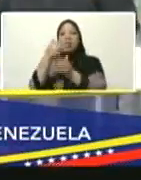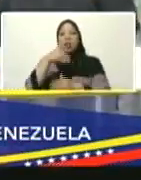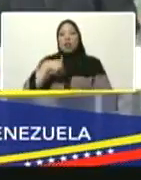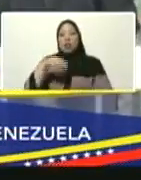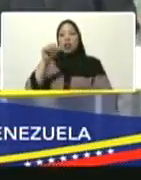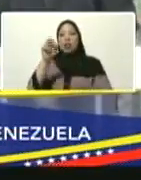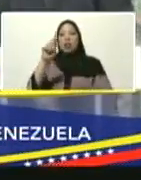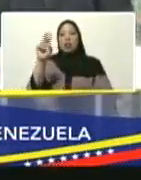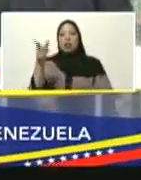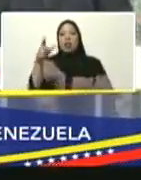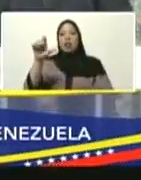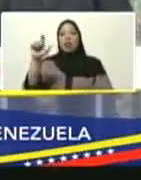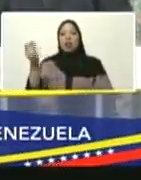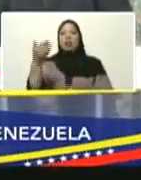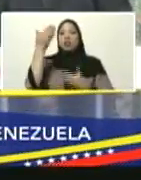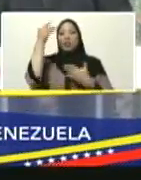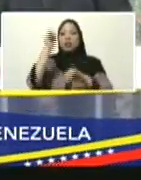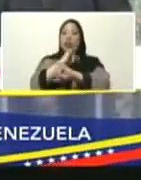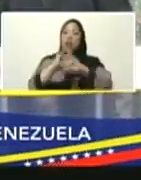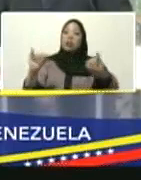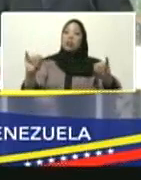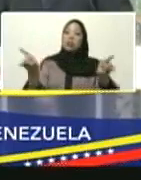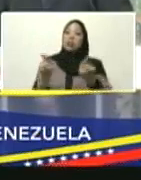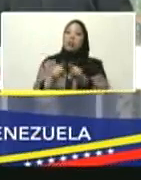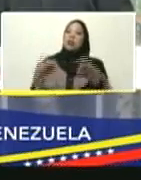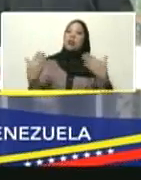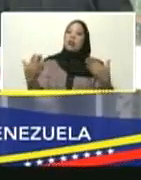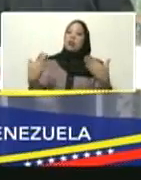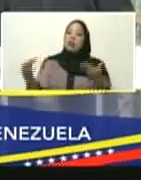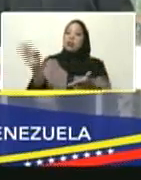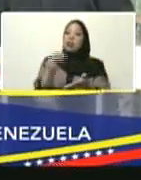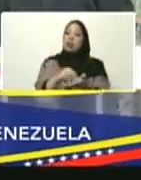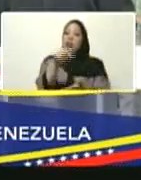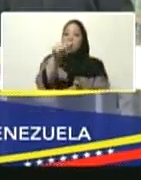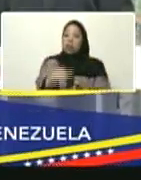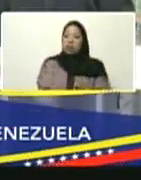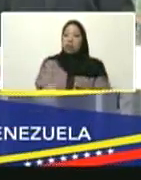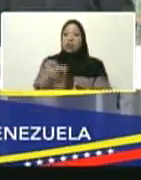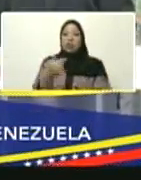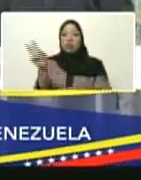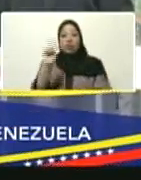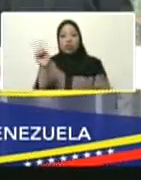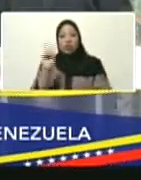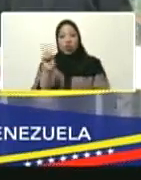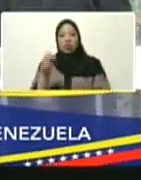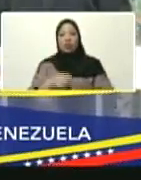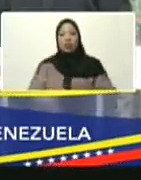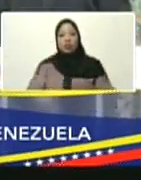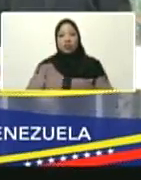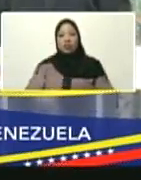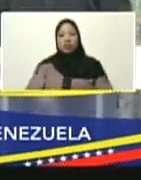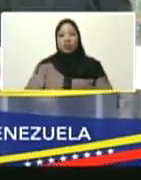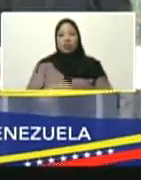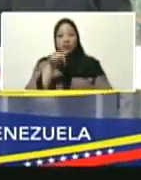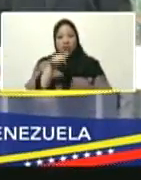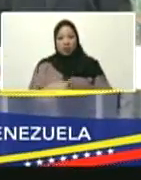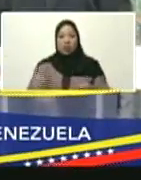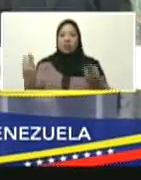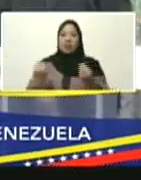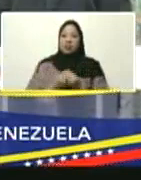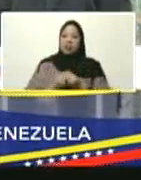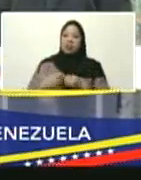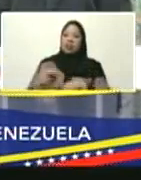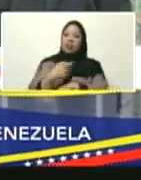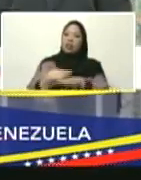bientôt. Entre le Venezuela et l'Algérie, il y aura un vol qui permettra aux Vénézuéliens de se rendre en